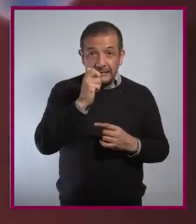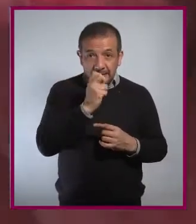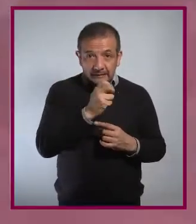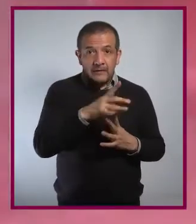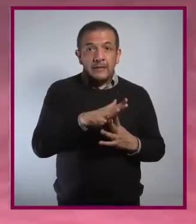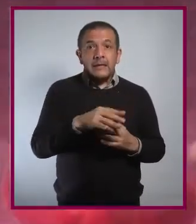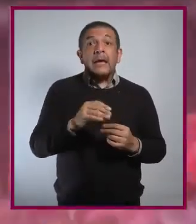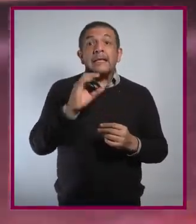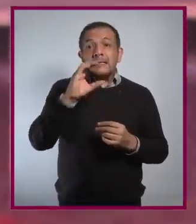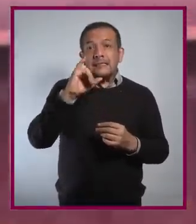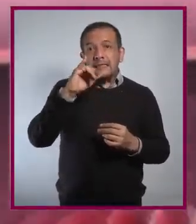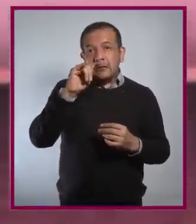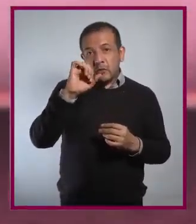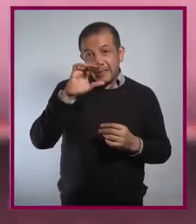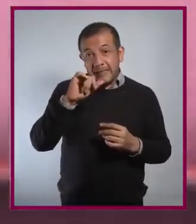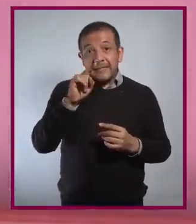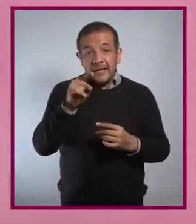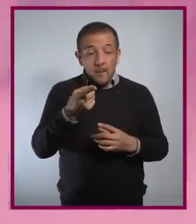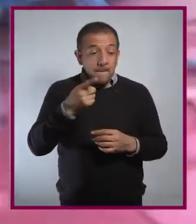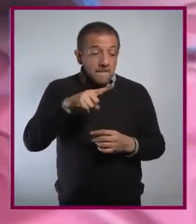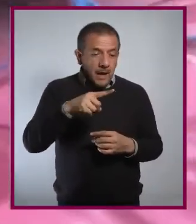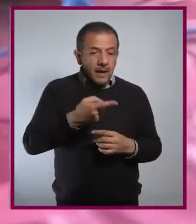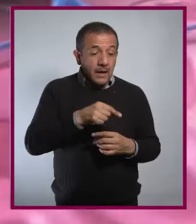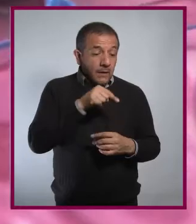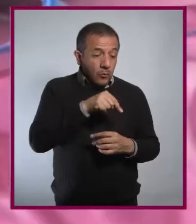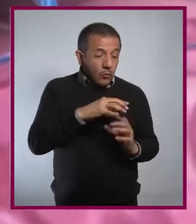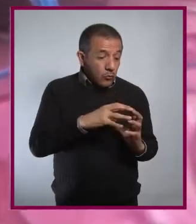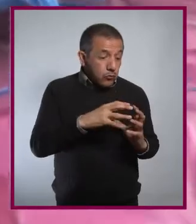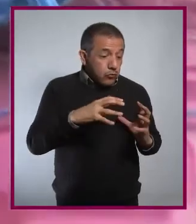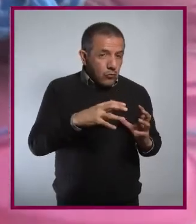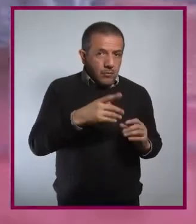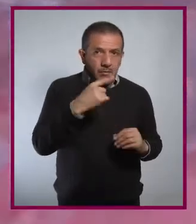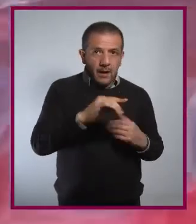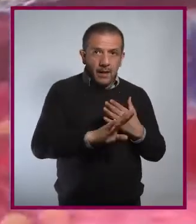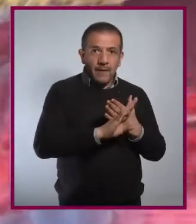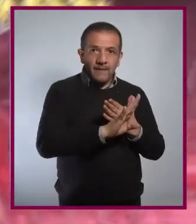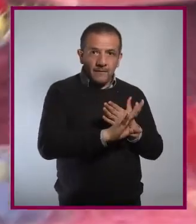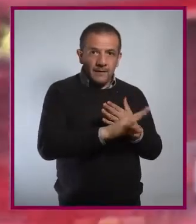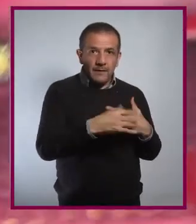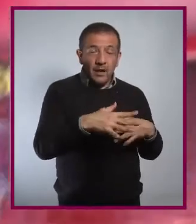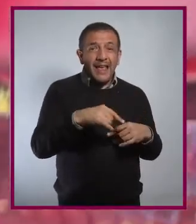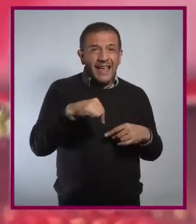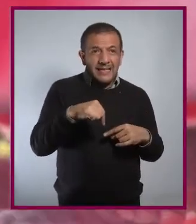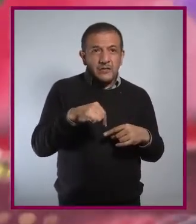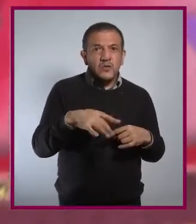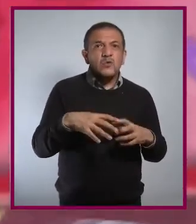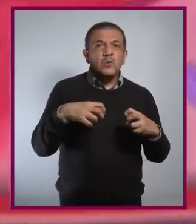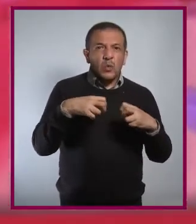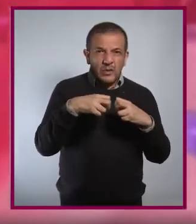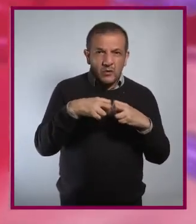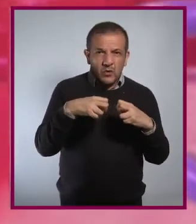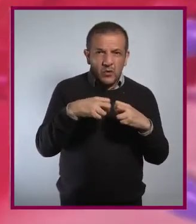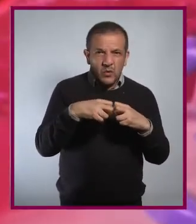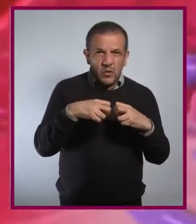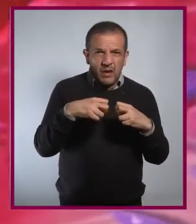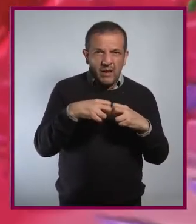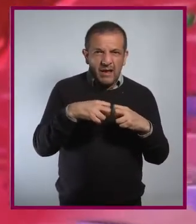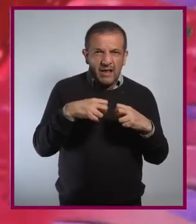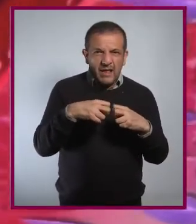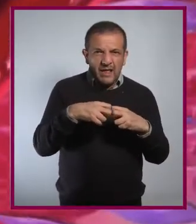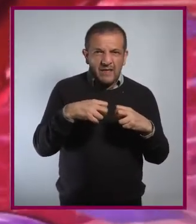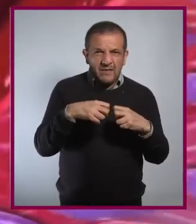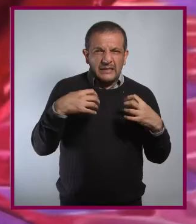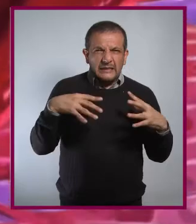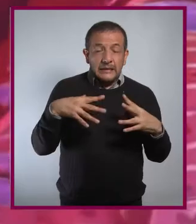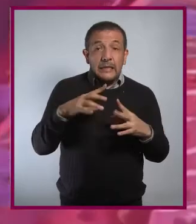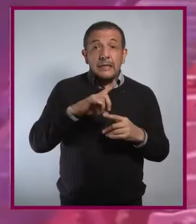son mensajeros que le ordenan a nuestras células que se inflamen. Estas sustancias irritan nuestros nervios y activan